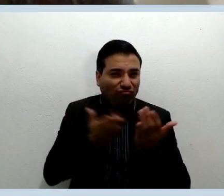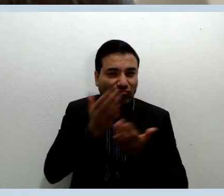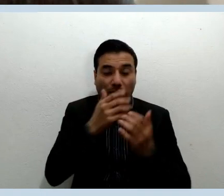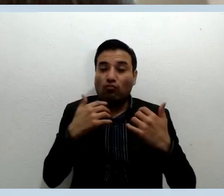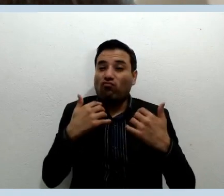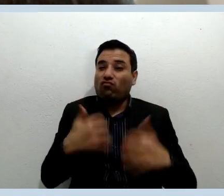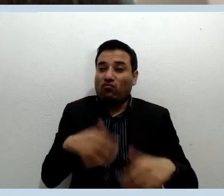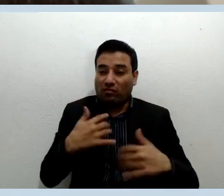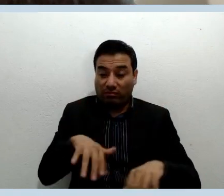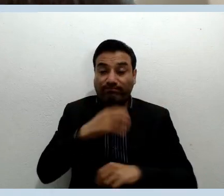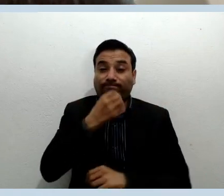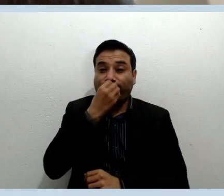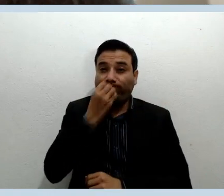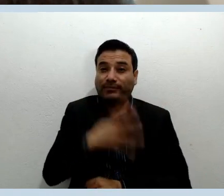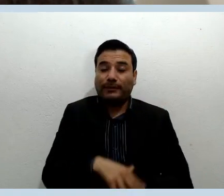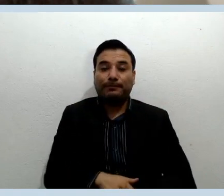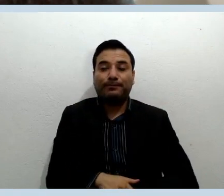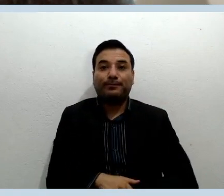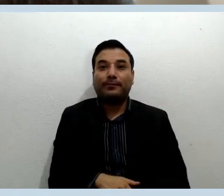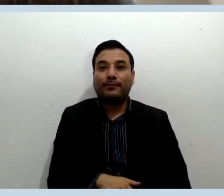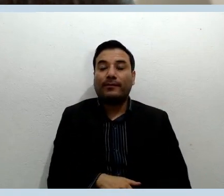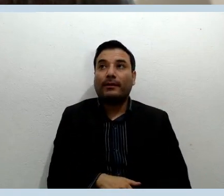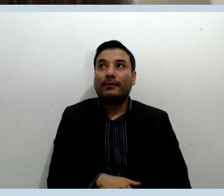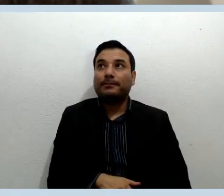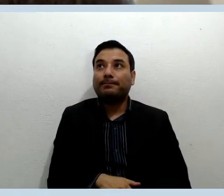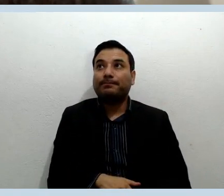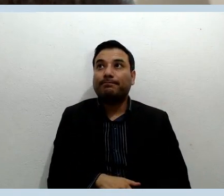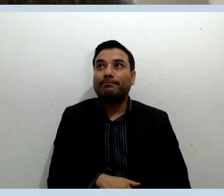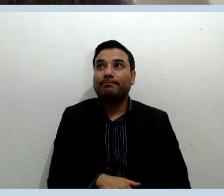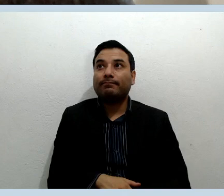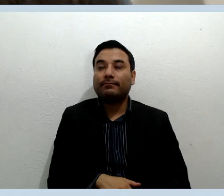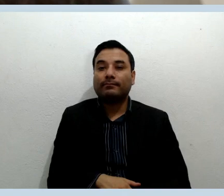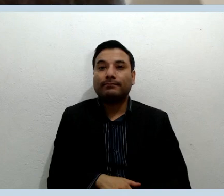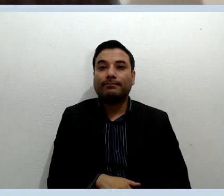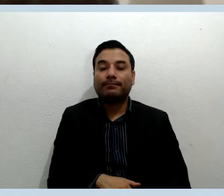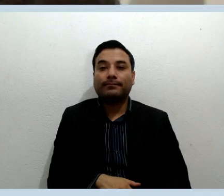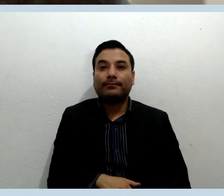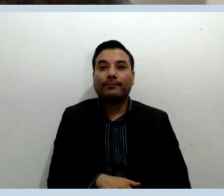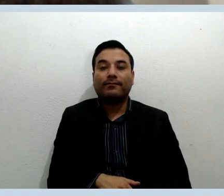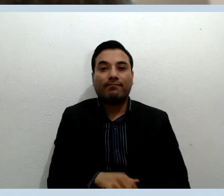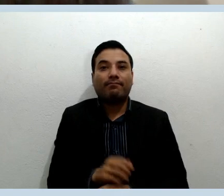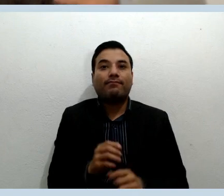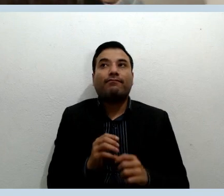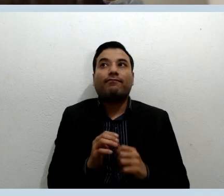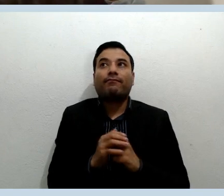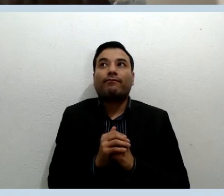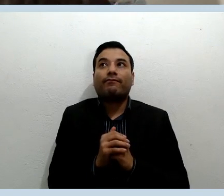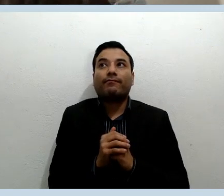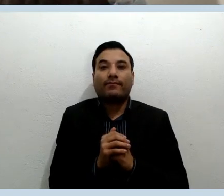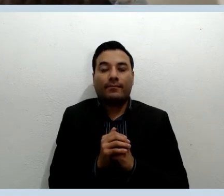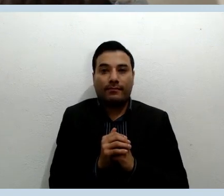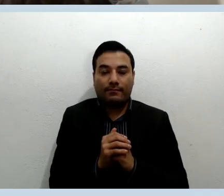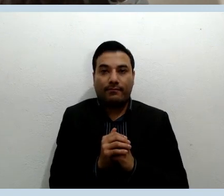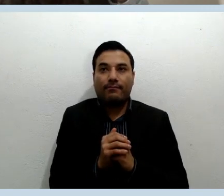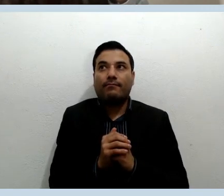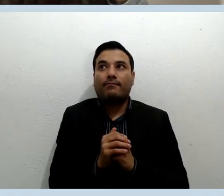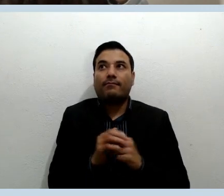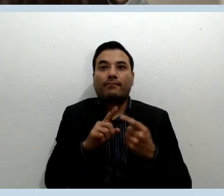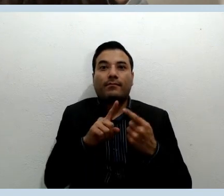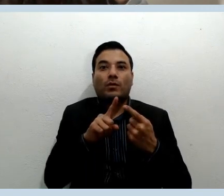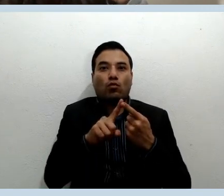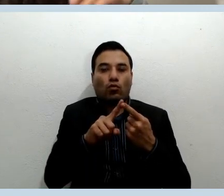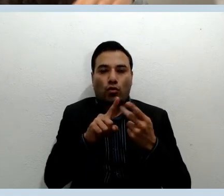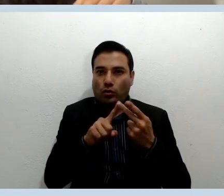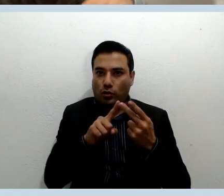Sí pues ya llevamos uno los estoy anotando 1 dos 3 cu ah no sé a